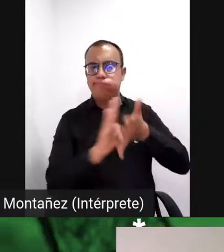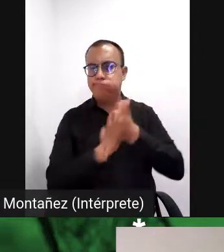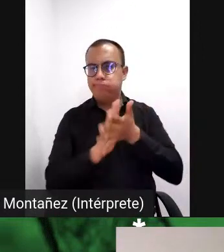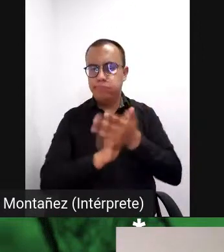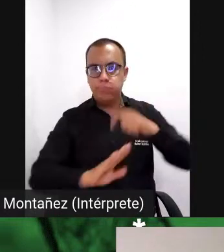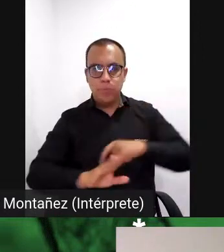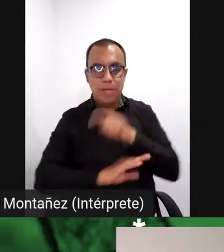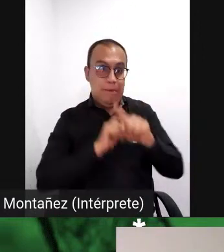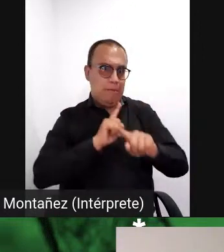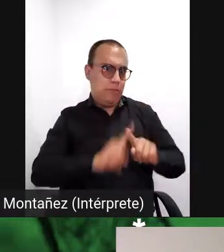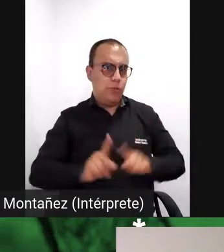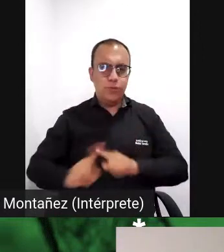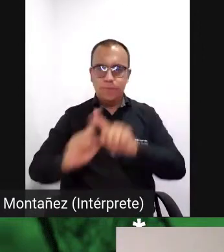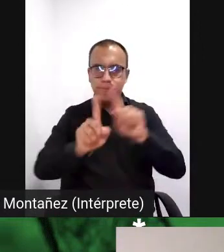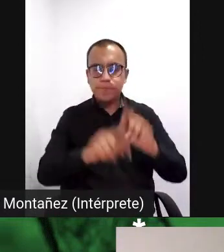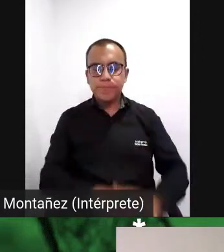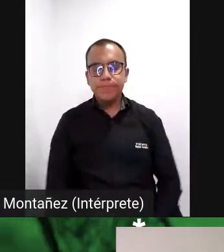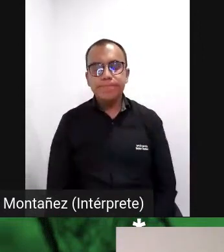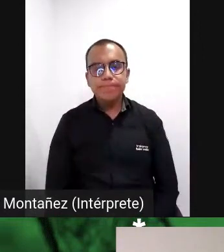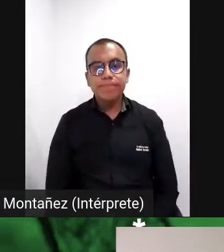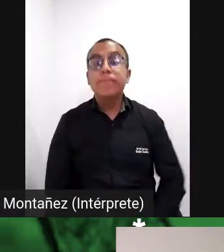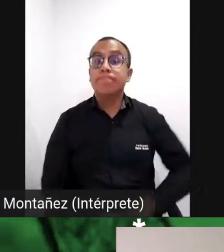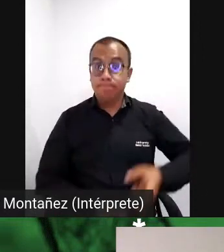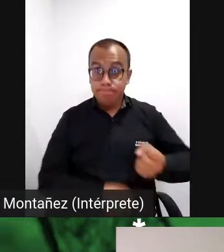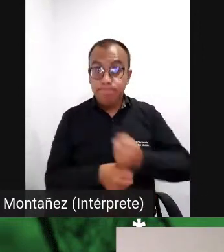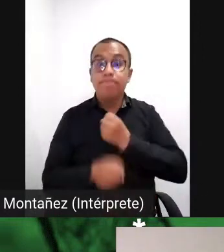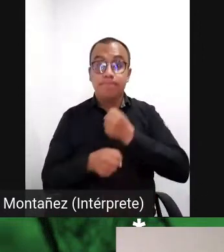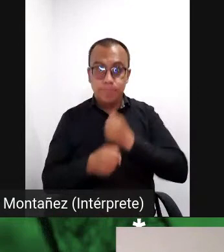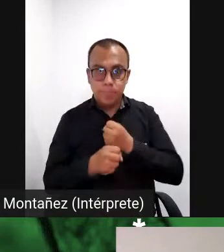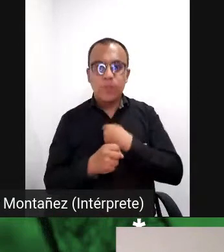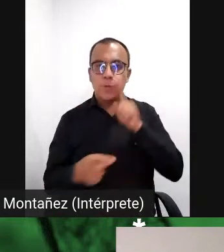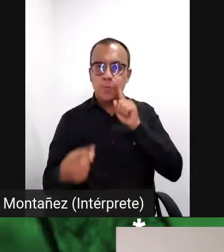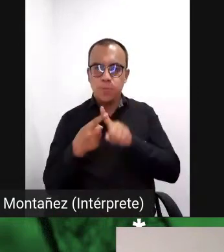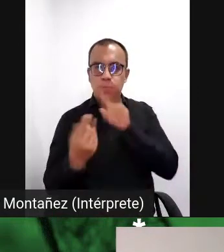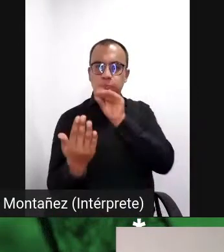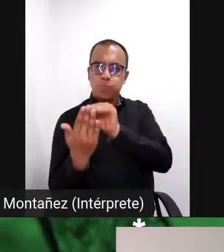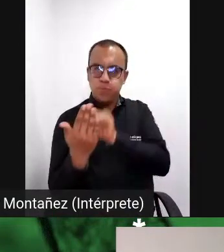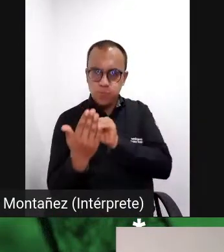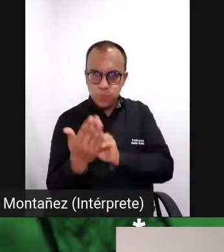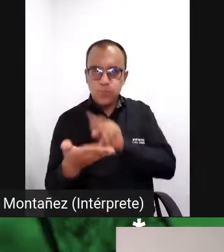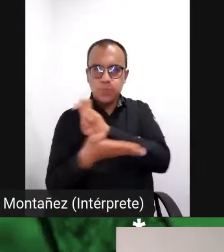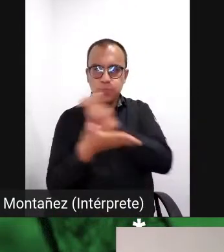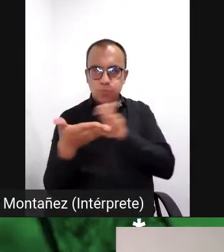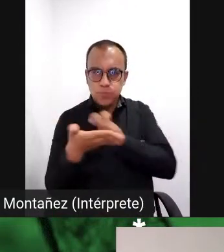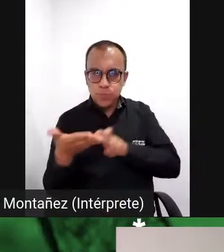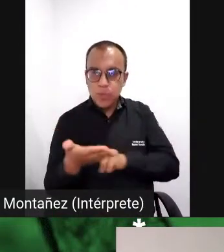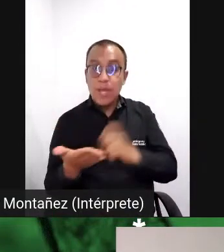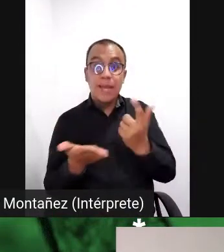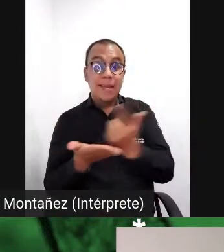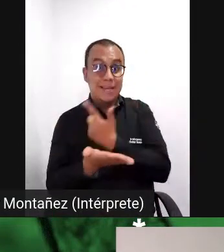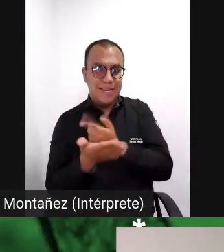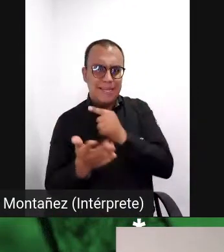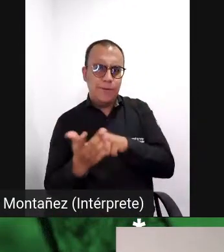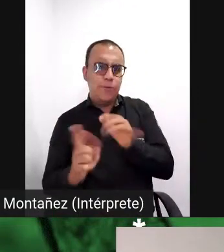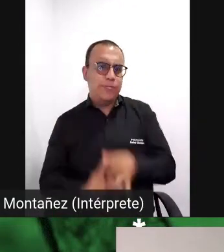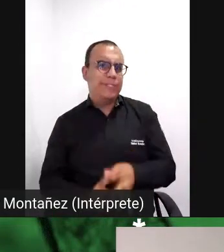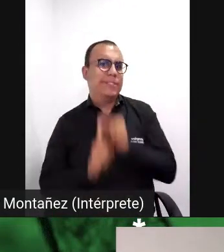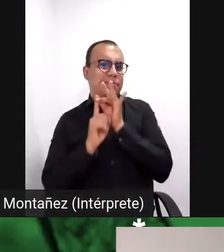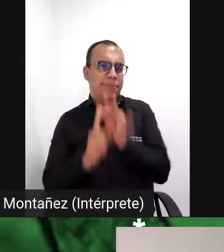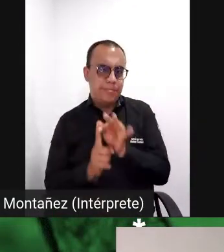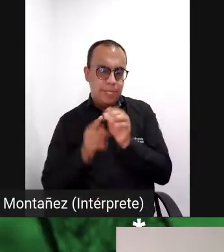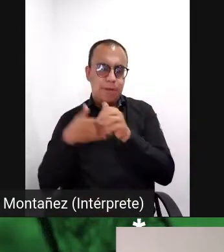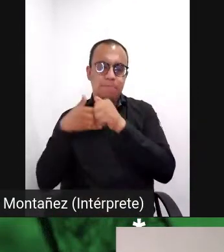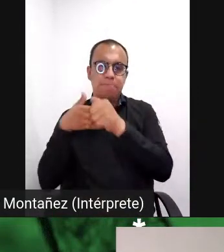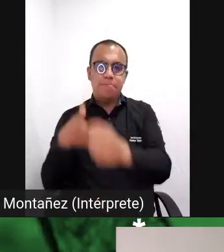difieren. Entonces nosotros trabajamos en los impresos, produjimos el libro especial, la guía de